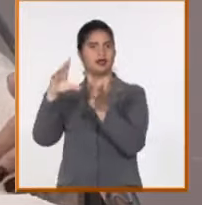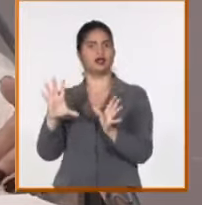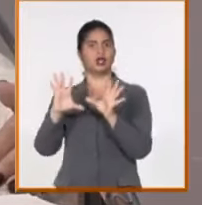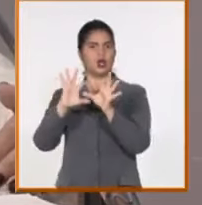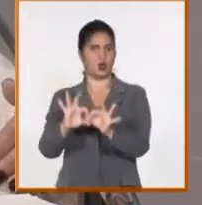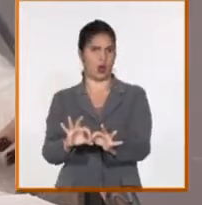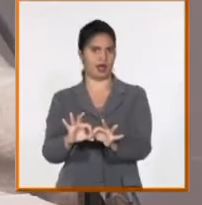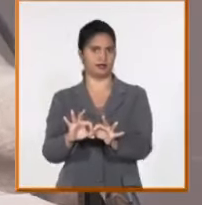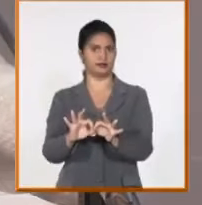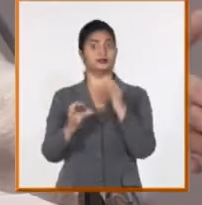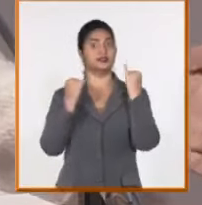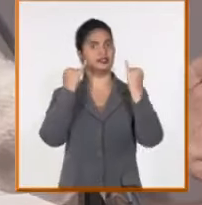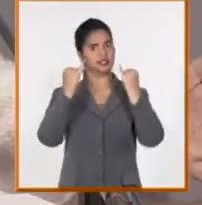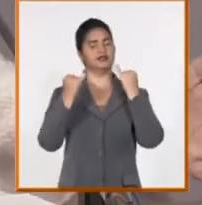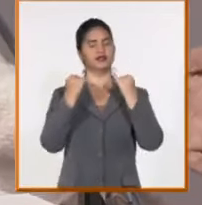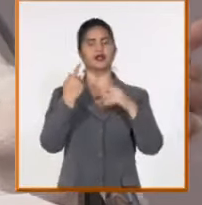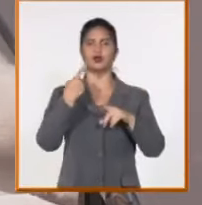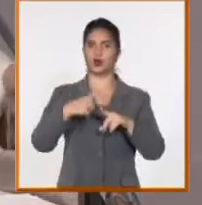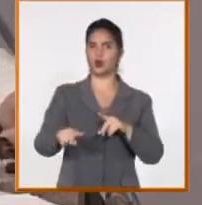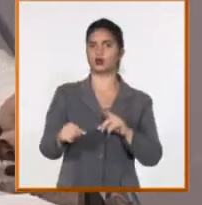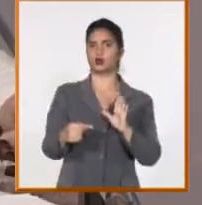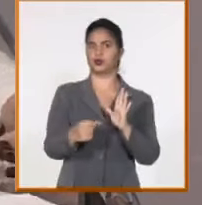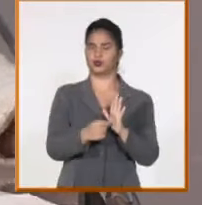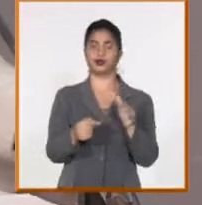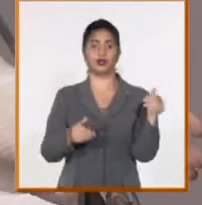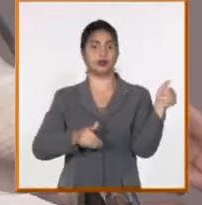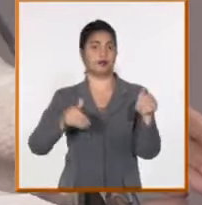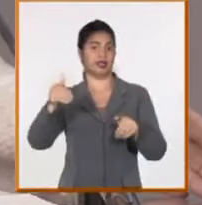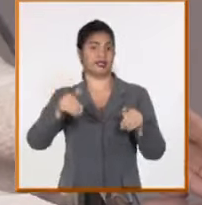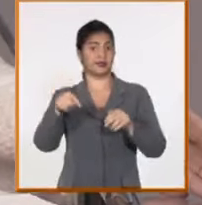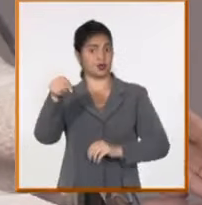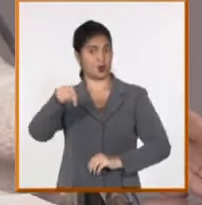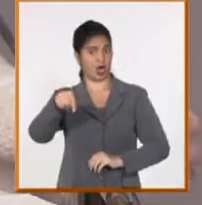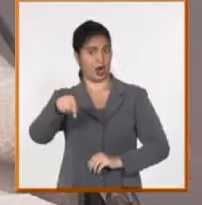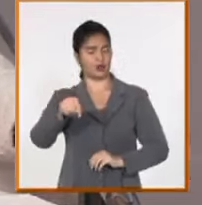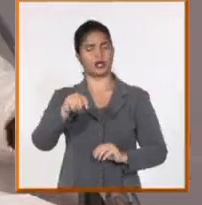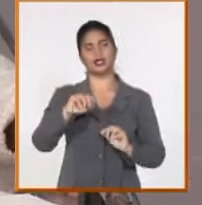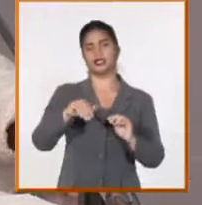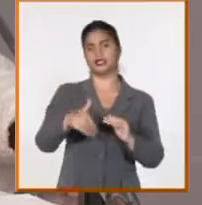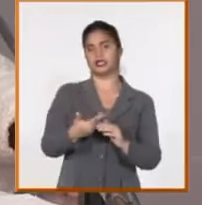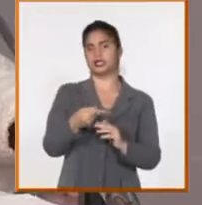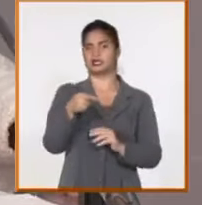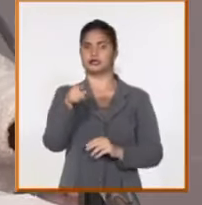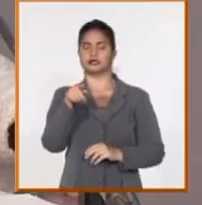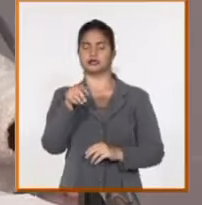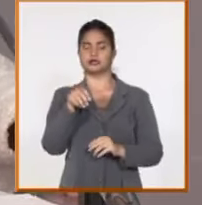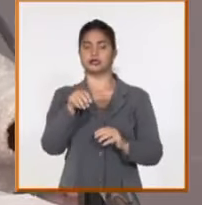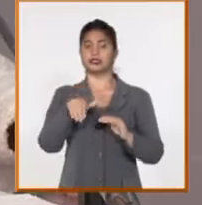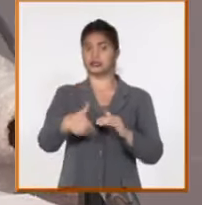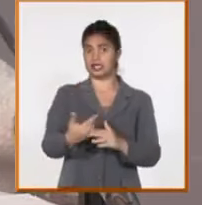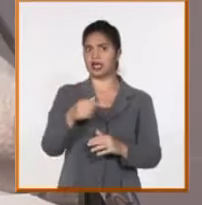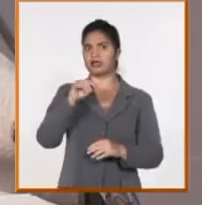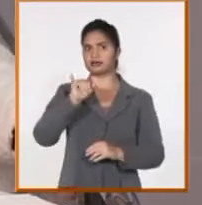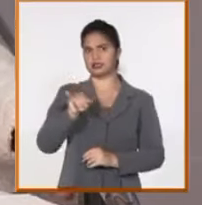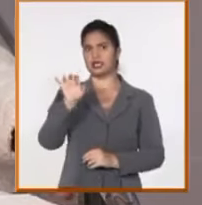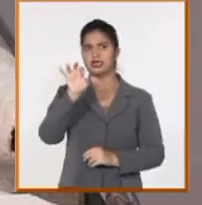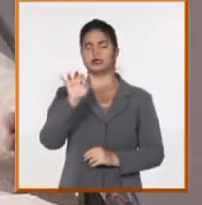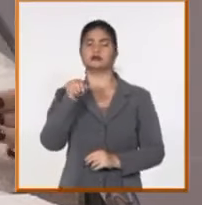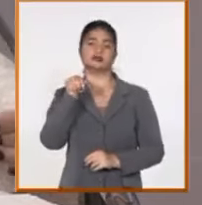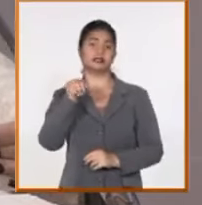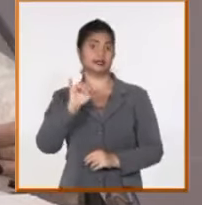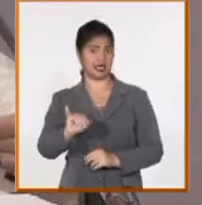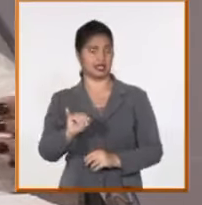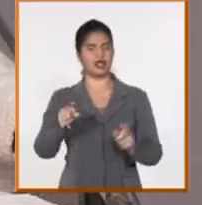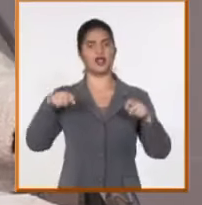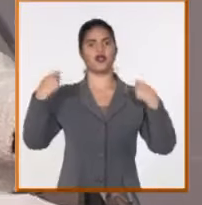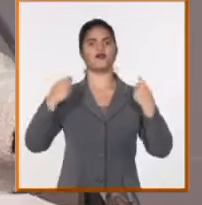de las ventajas que tenemos es la participación que vamos a tener también ahora a partir del día 6 en la feria internacional de la Habana que es otro